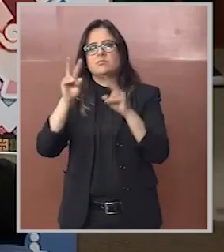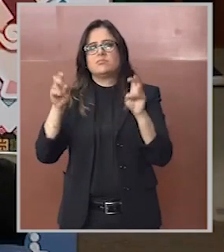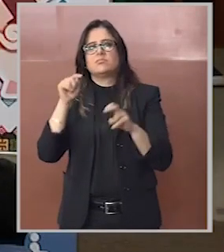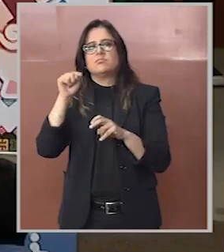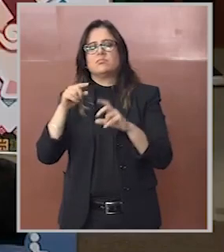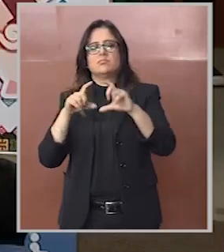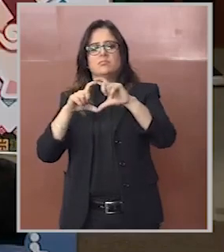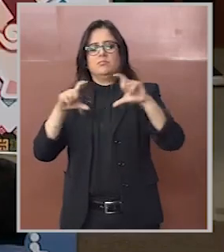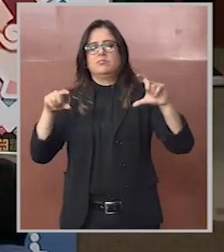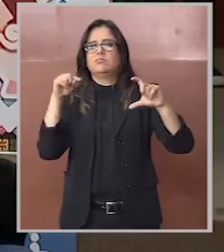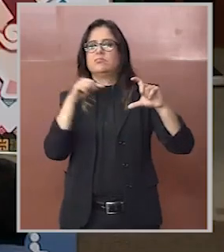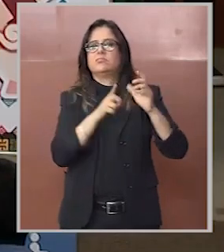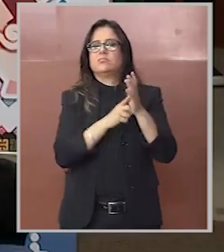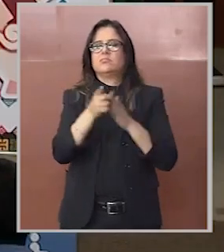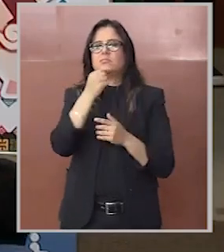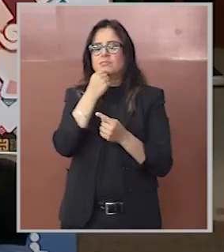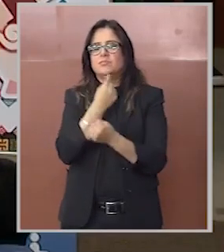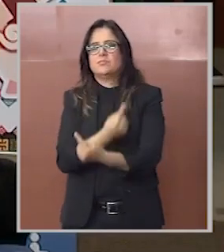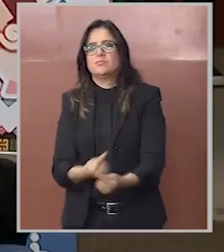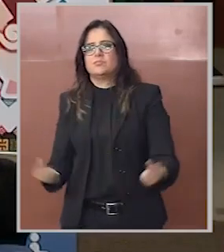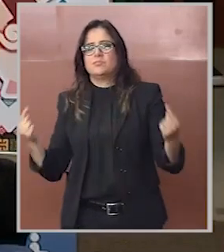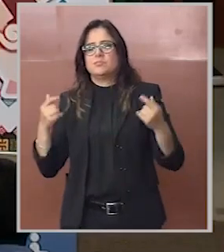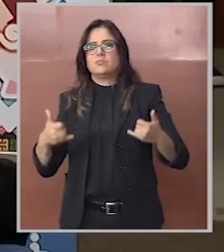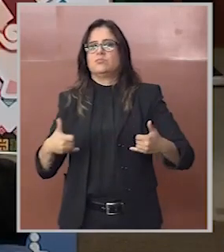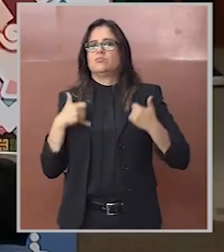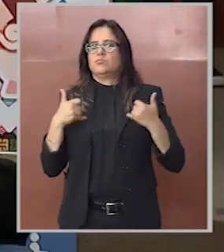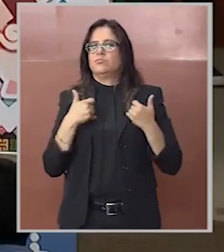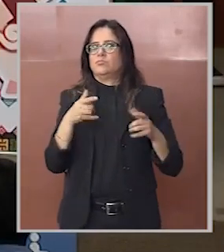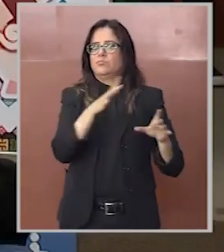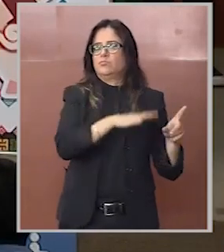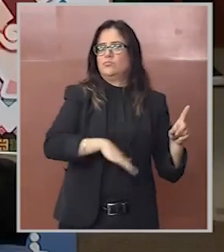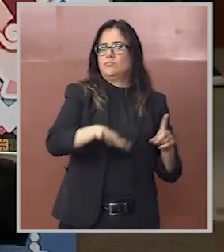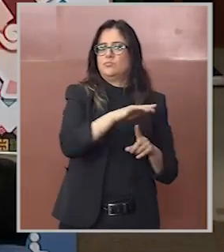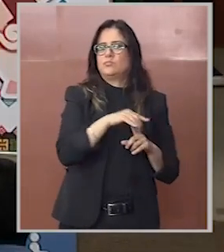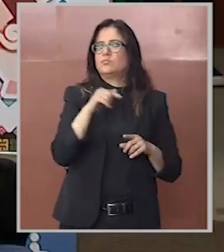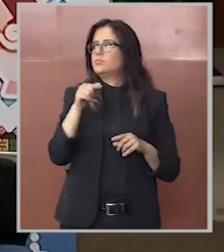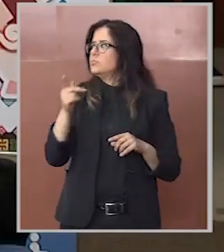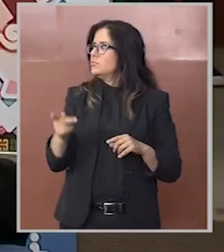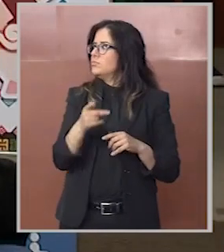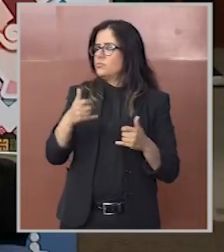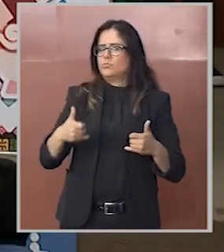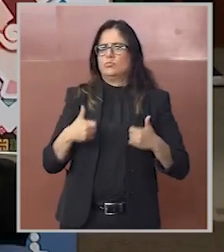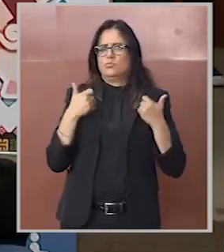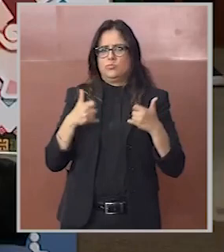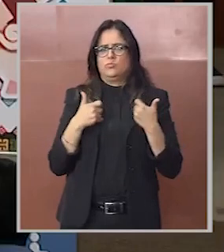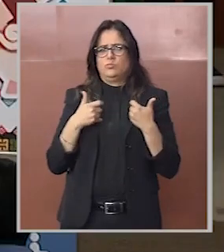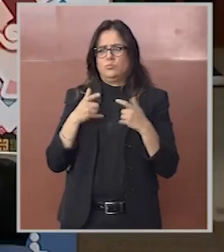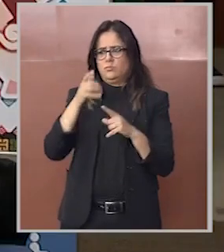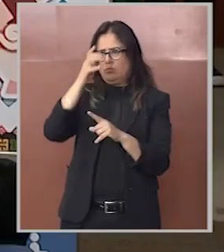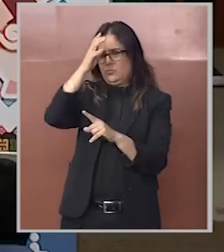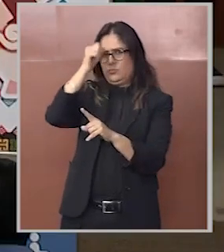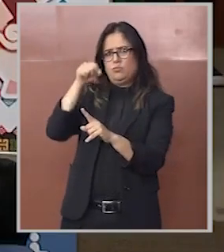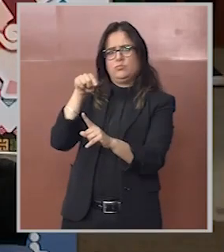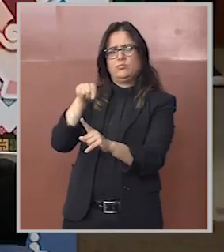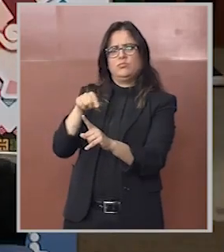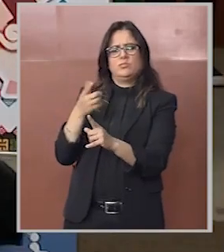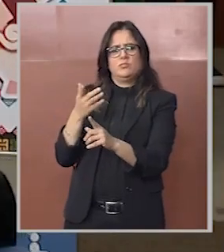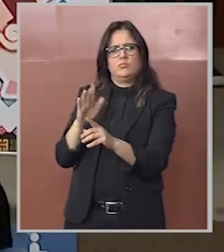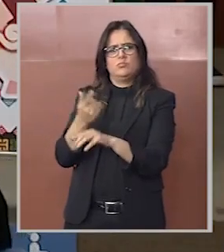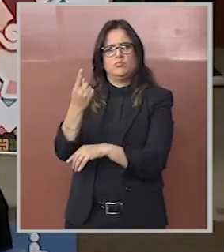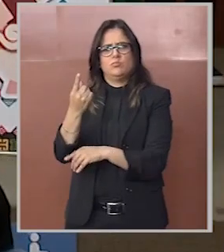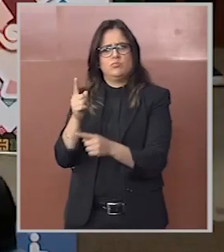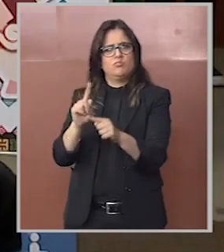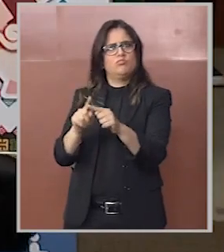sobre Derechos de niñez y uno de juventudes no y este y esta pregunta de juventudes y ese concepto a cuento de qué Y de dónde por qué Para